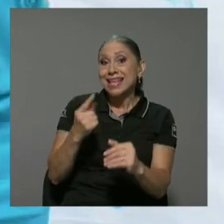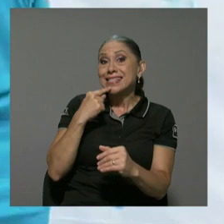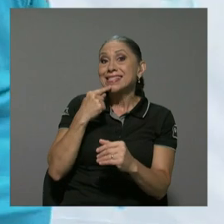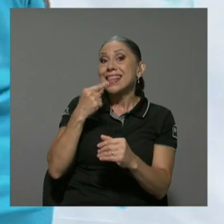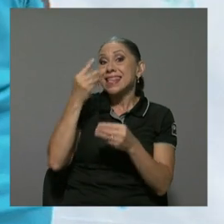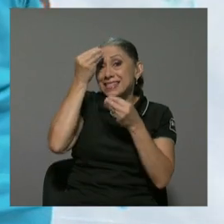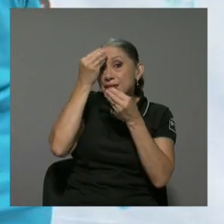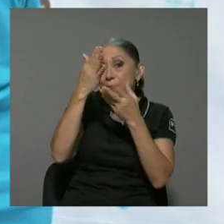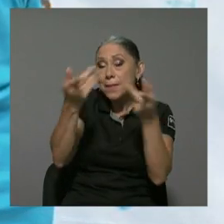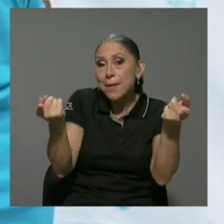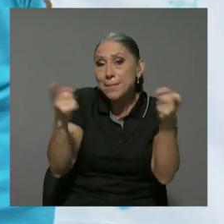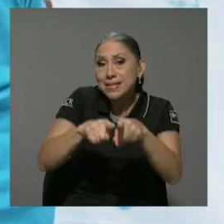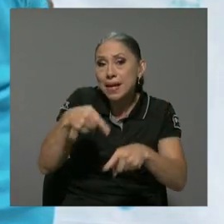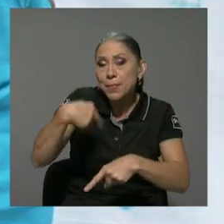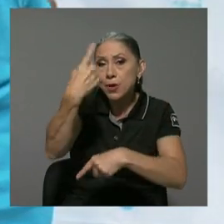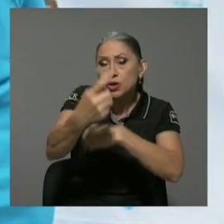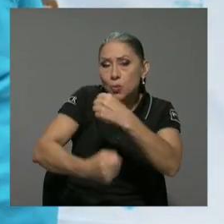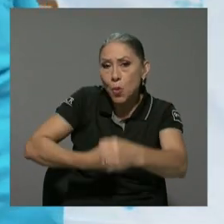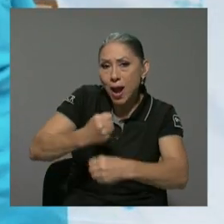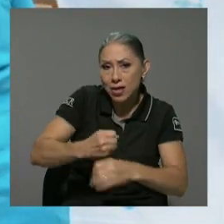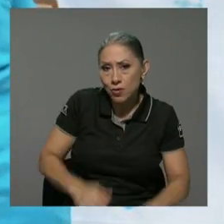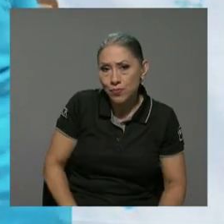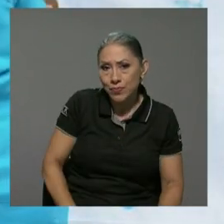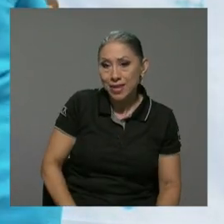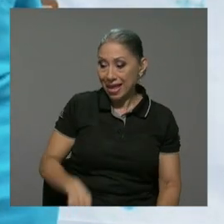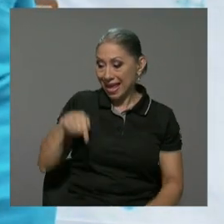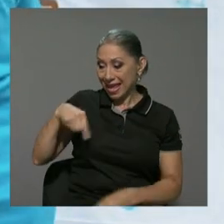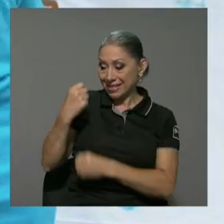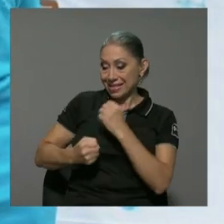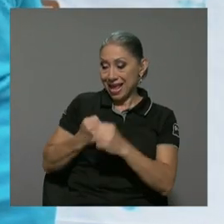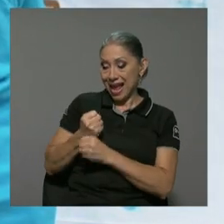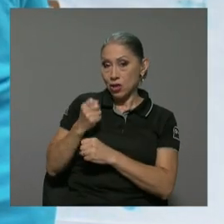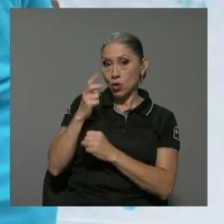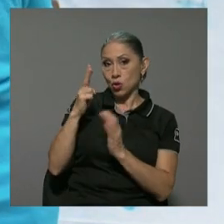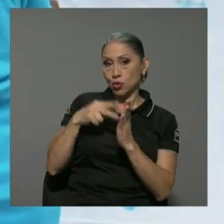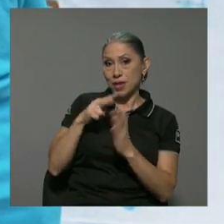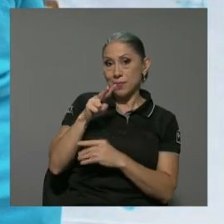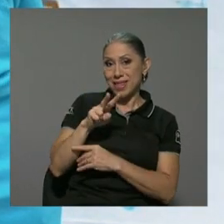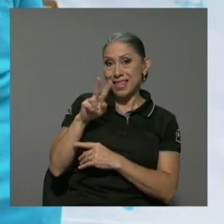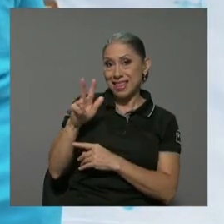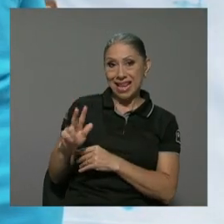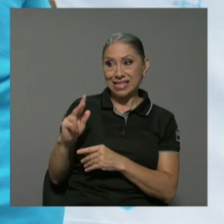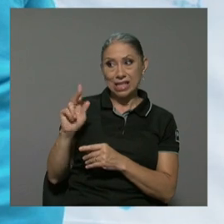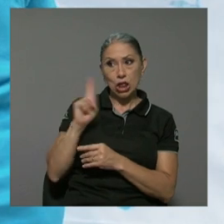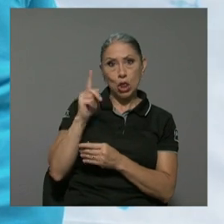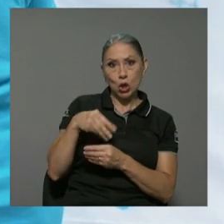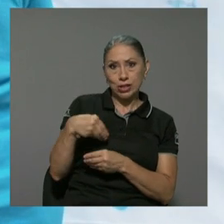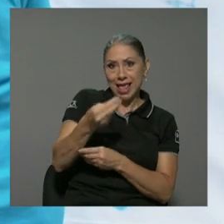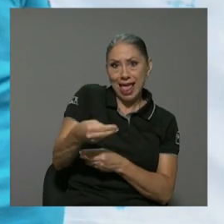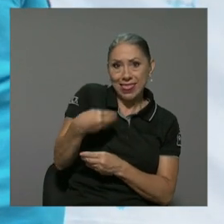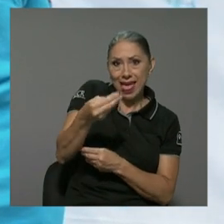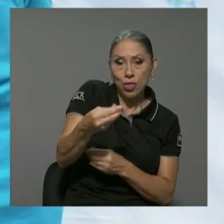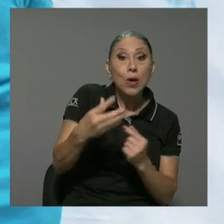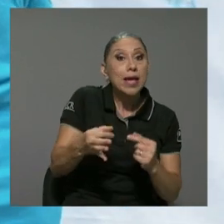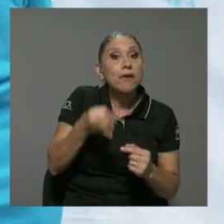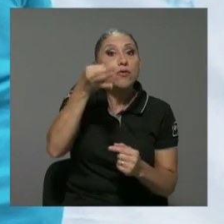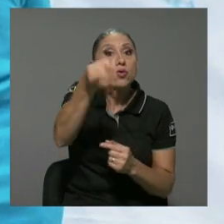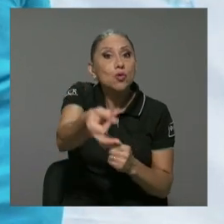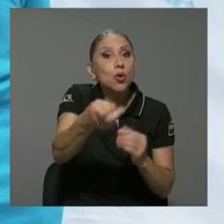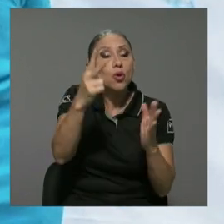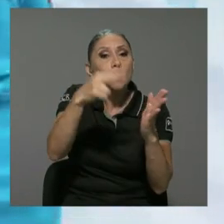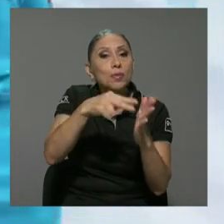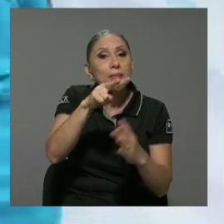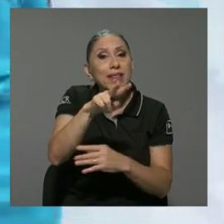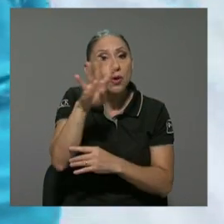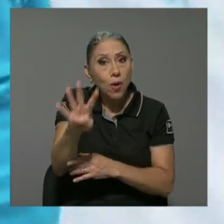de pagar en este año para el 2023 y a futuro del 2024, va a afectar en la calidad